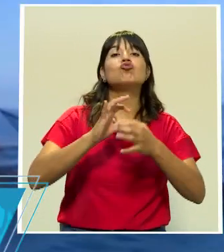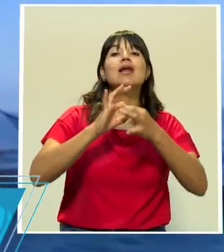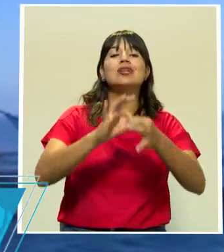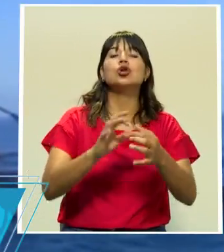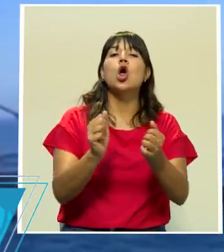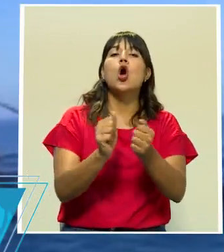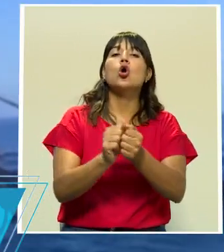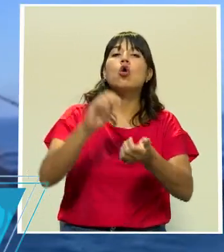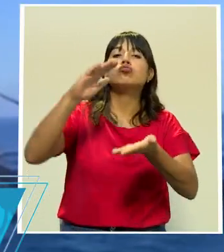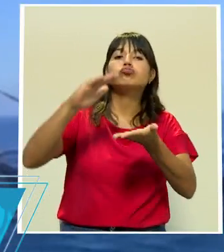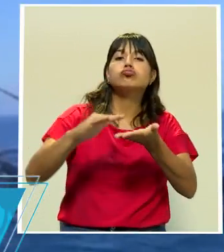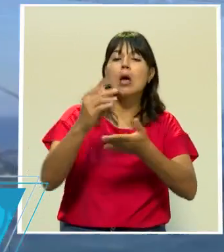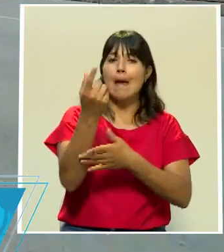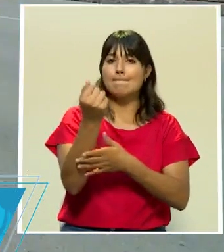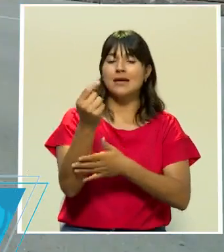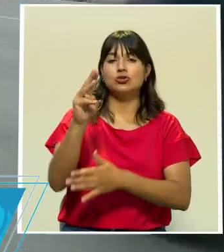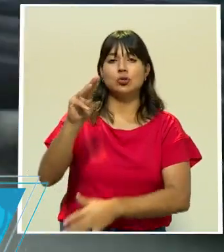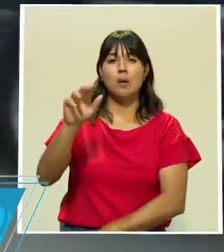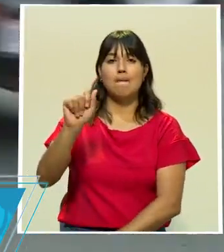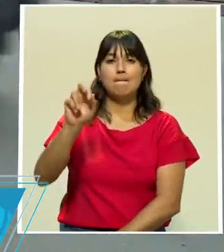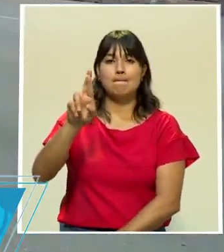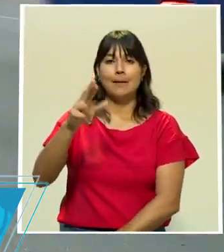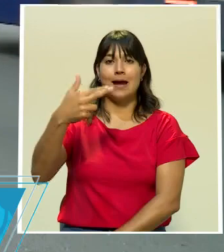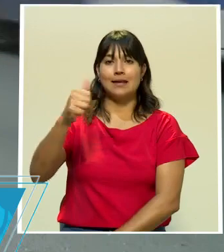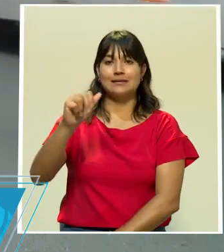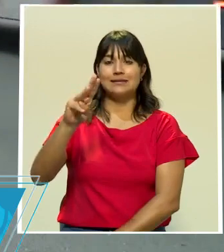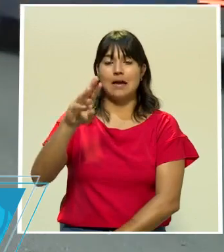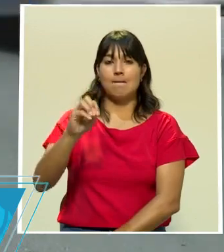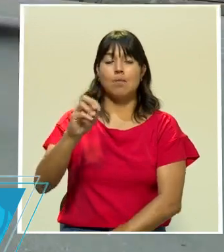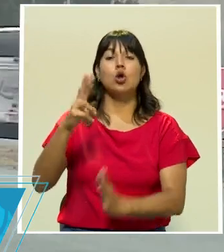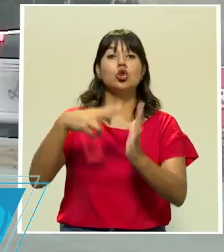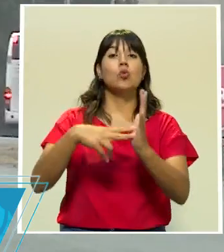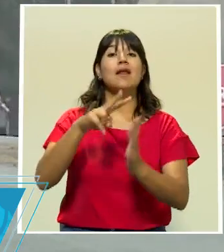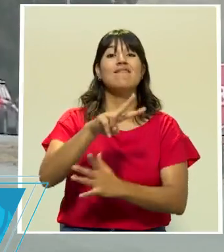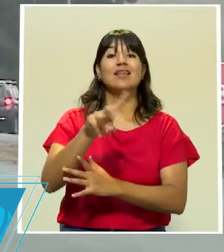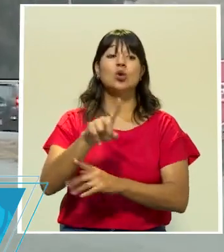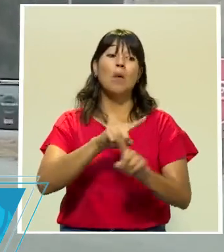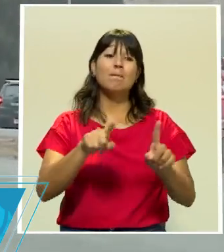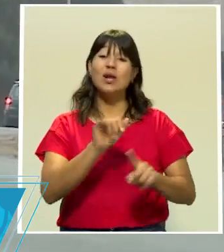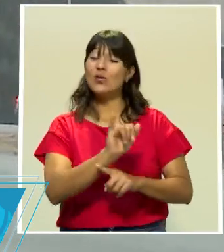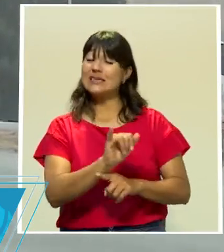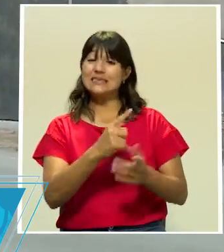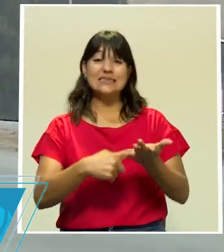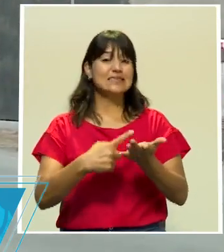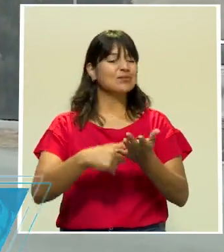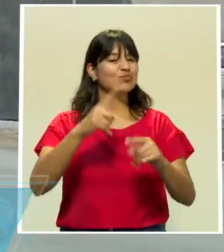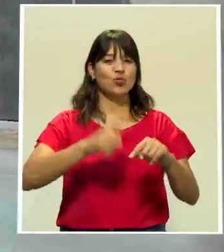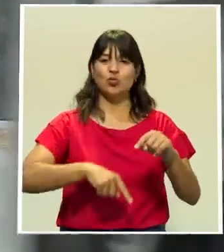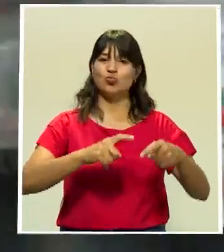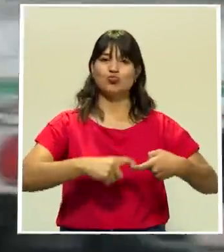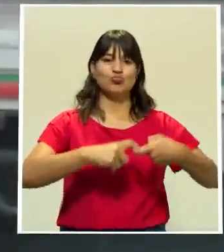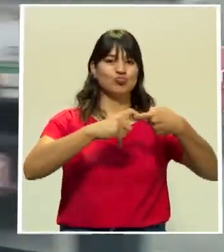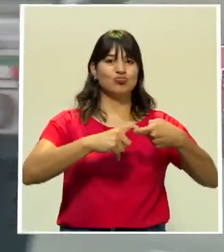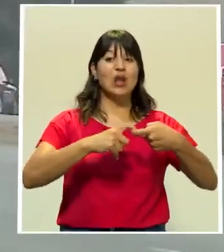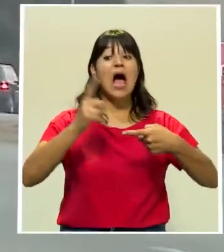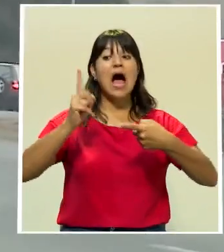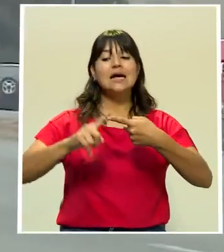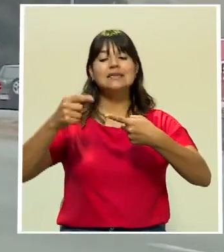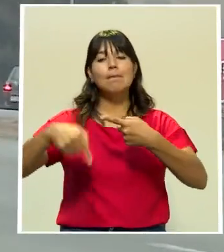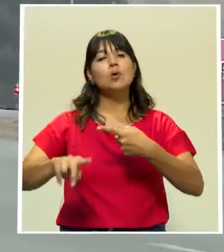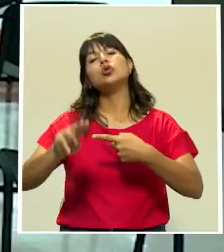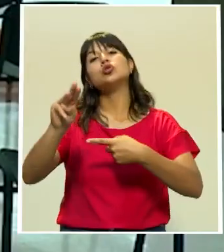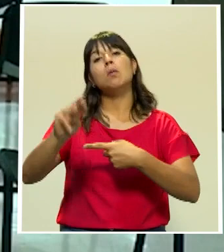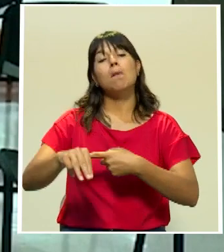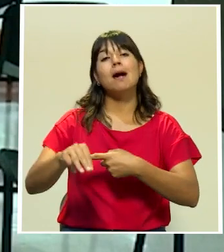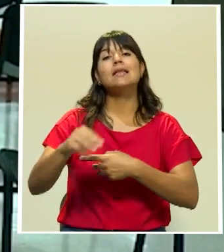pago en el marchamo 2021. Sin embargo, esta discusión quedó pospuesta para el próximo martes debido al